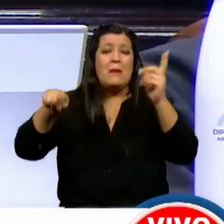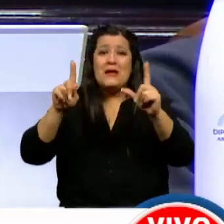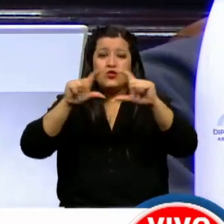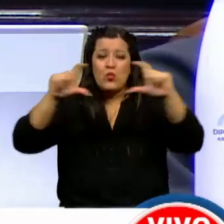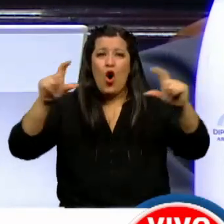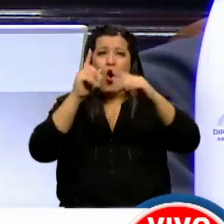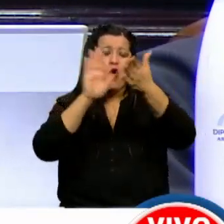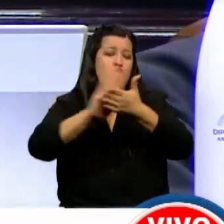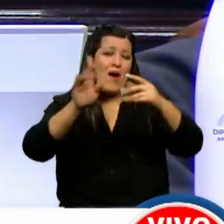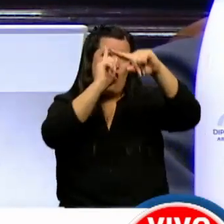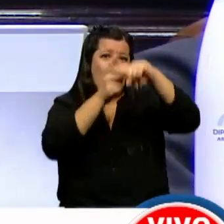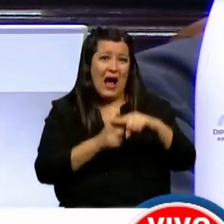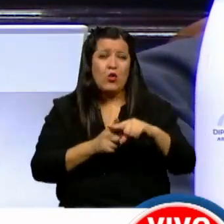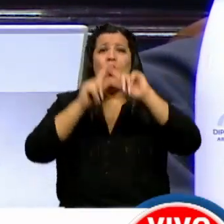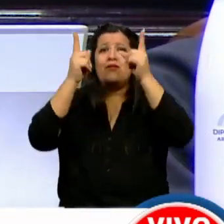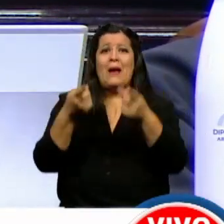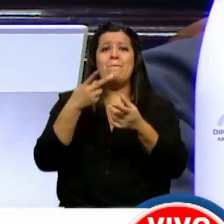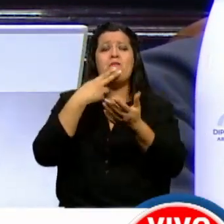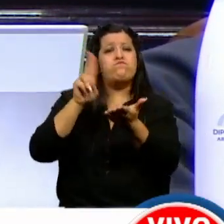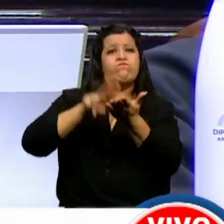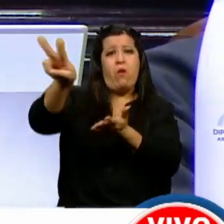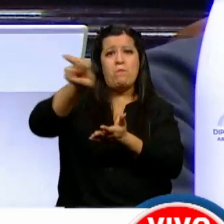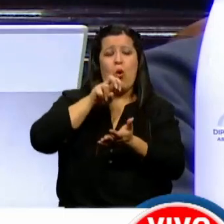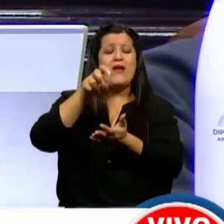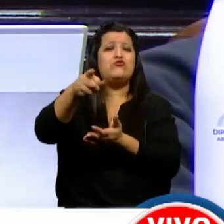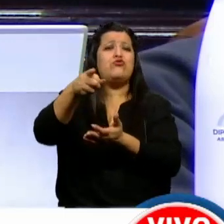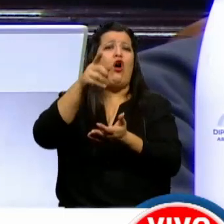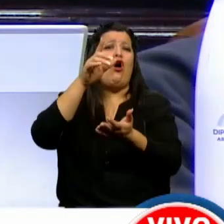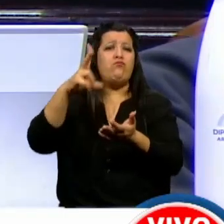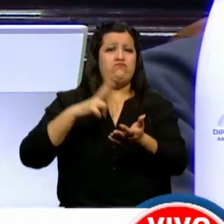fórmula, el impuesto a las grandes fortunas y el boom de la soja.